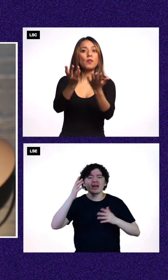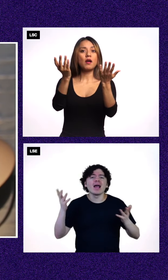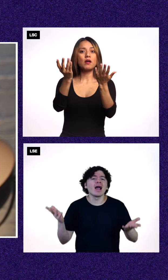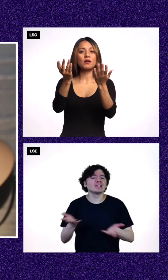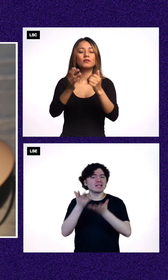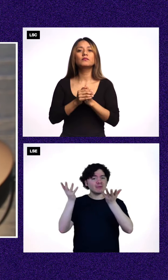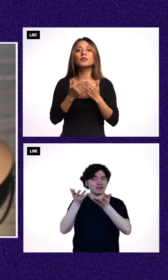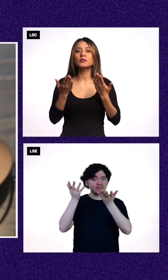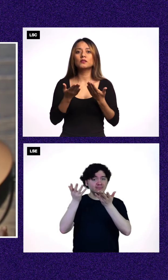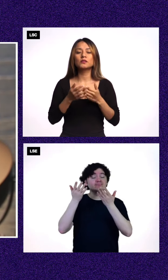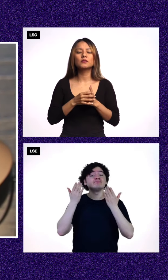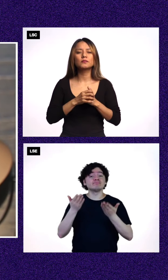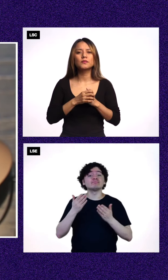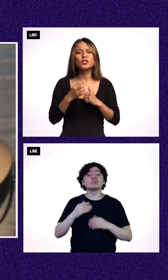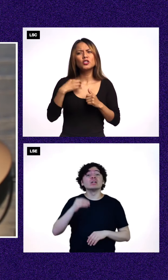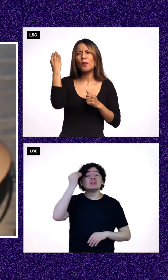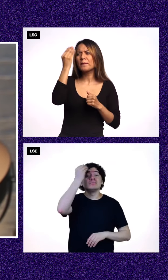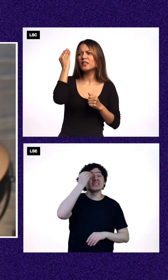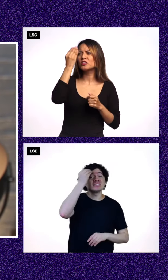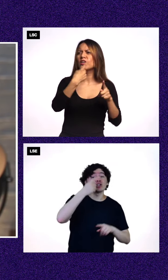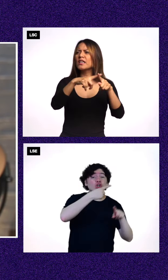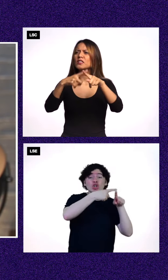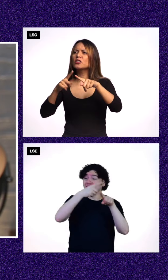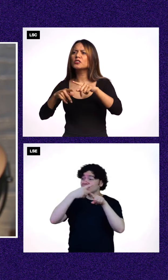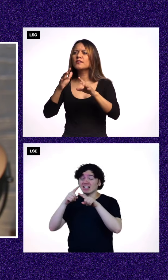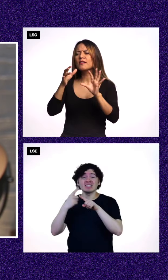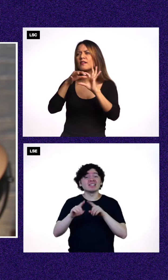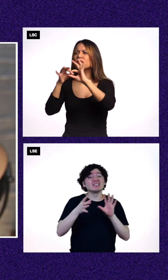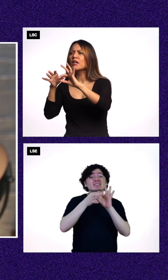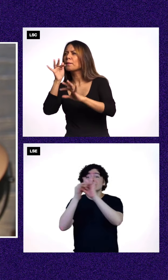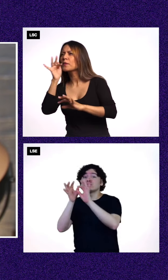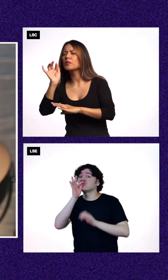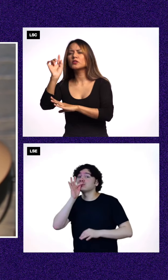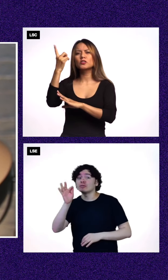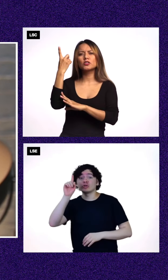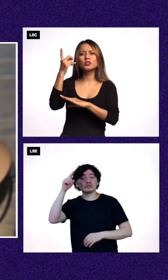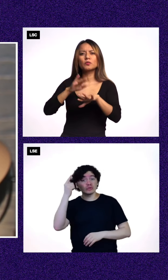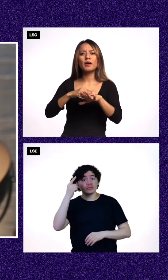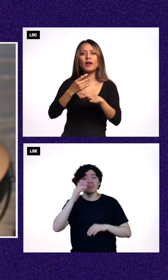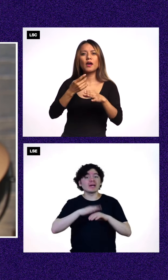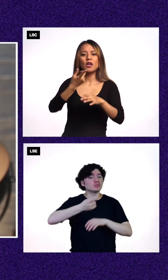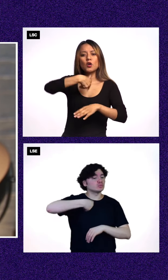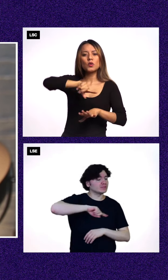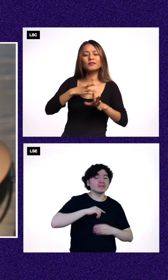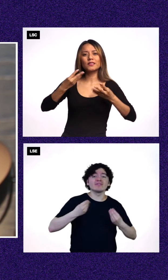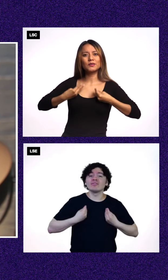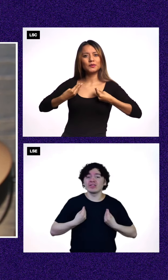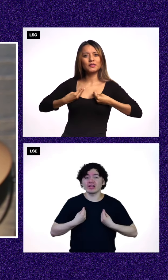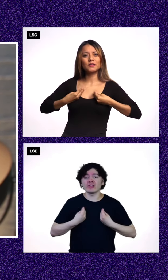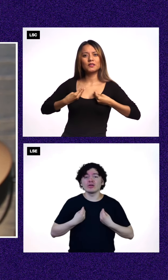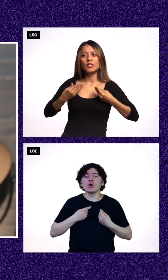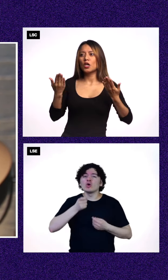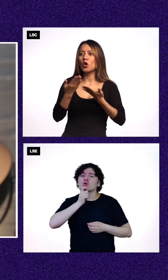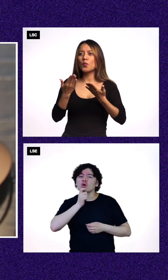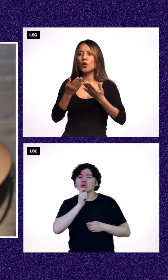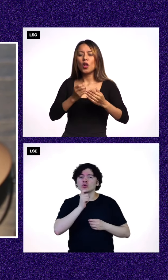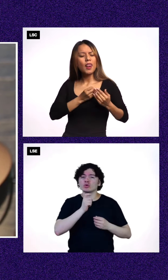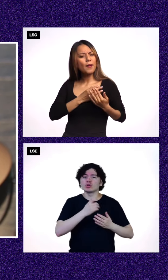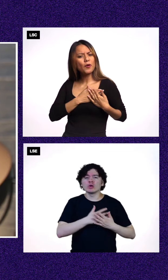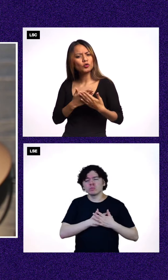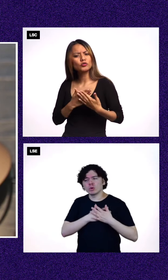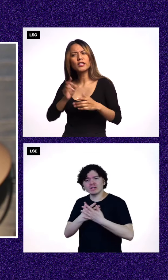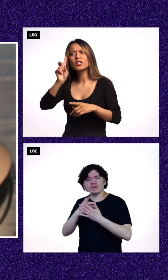en algunas de las cosas que se relacionan con el propósito de Dios en nuestras vidas y cómo es la voluntad del Señor que vivamos en